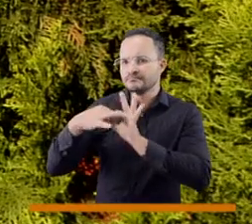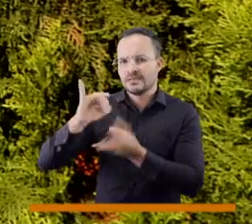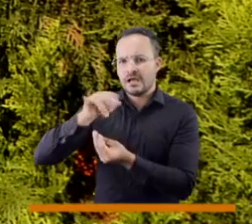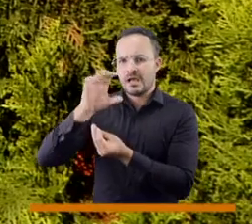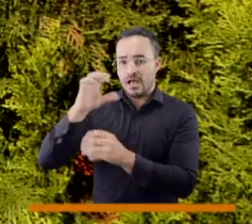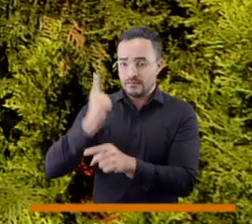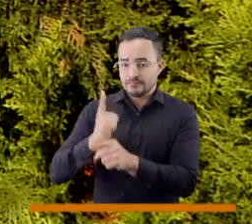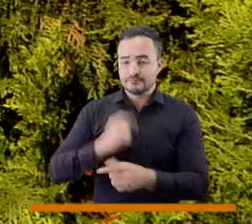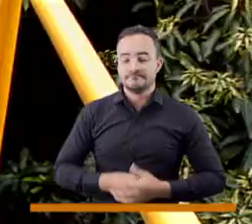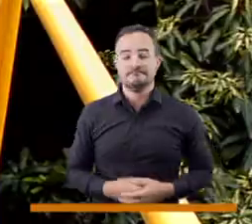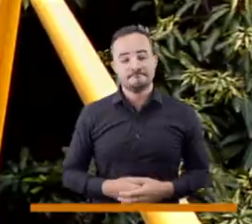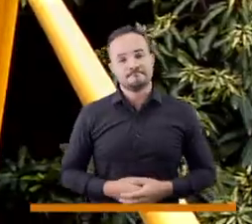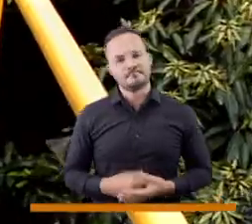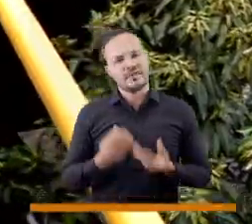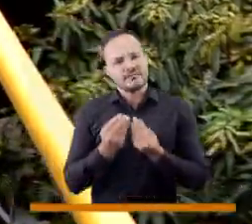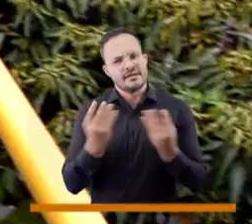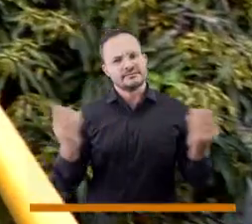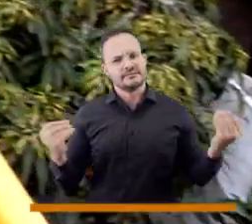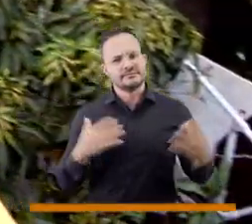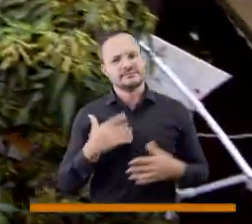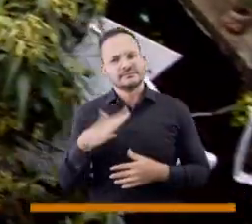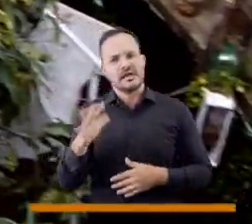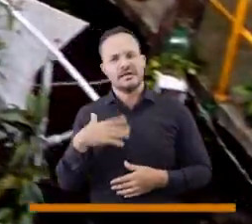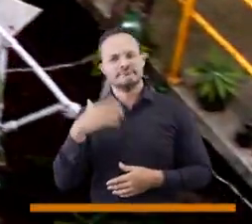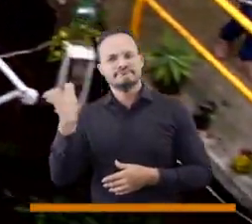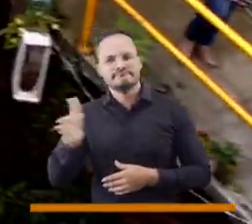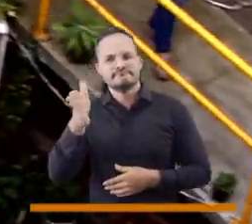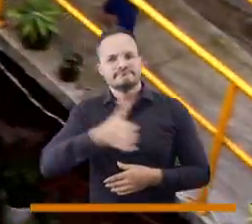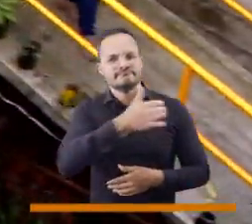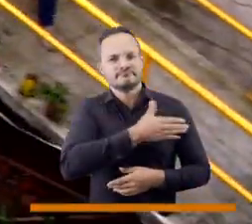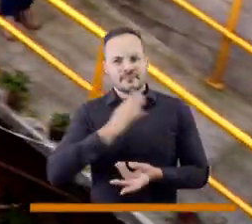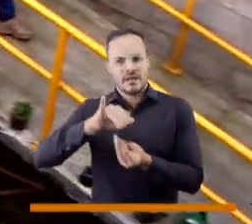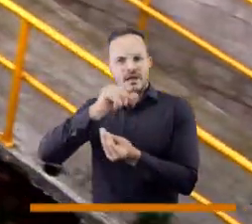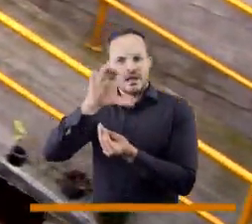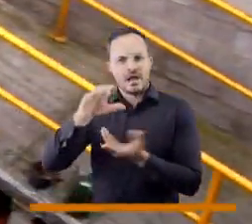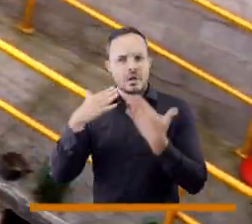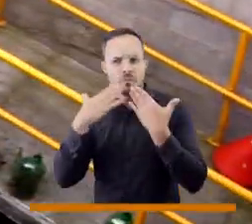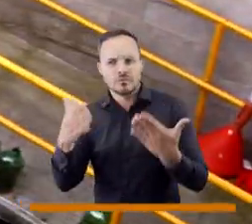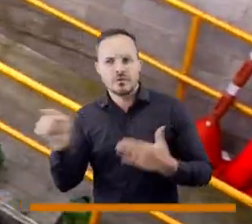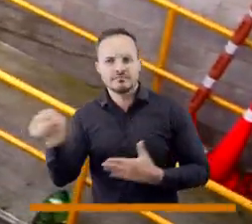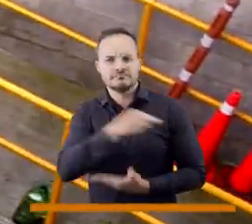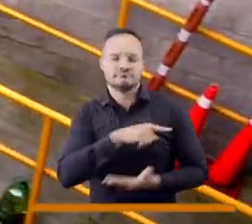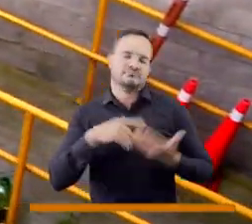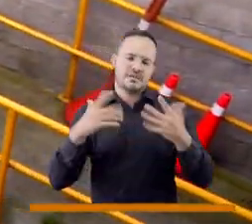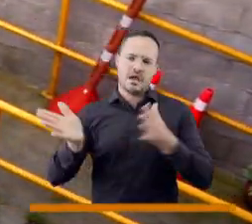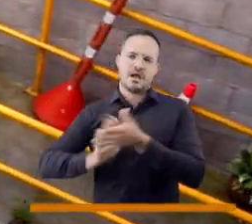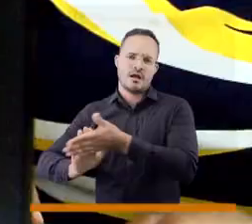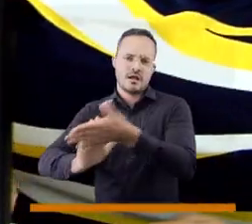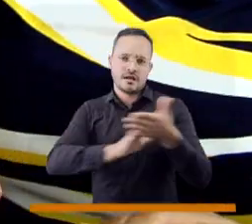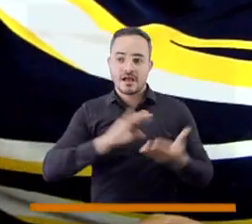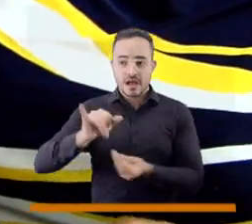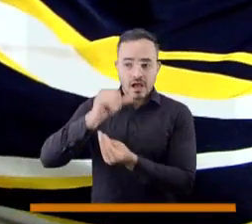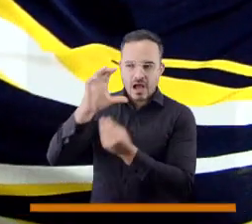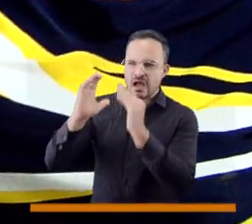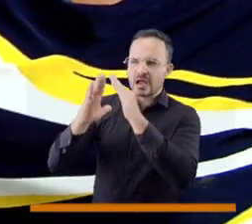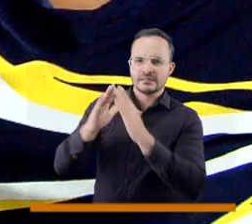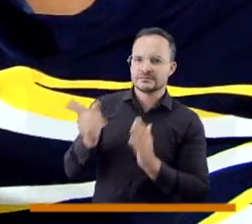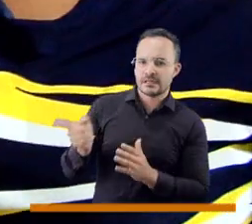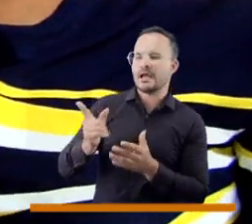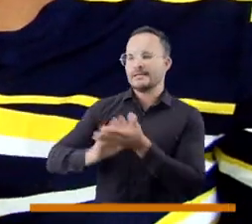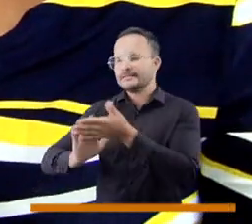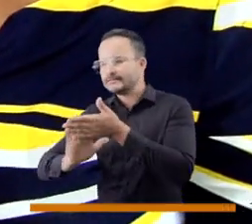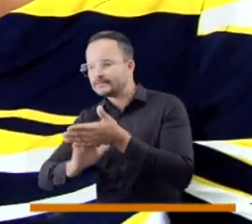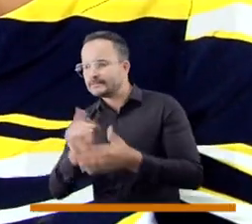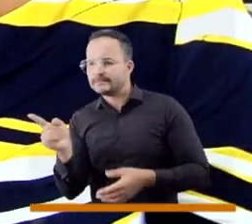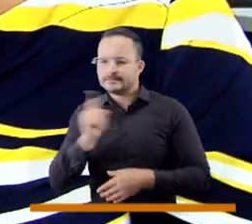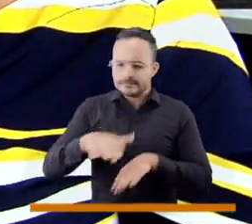Consejo. Se han venido interviniendo diferentes juntas en todo el distrito, mejoramiento en techos, en pisos,